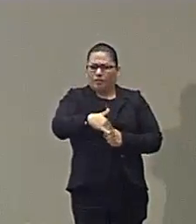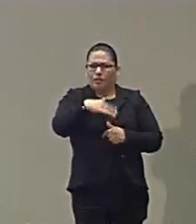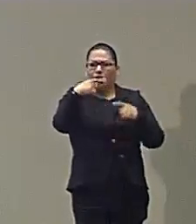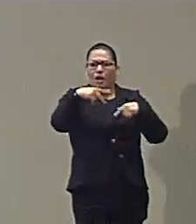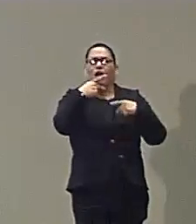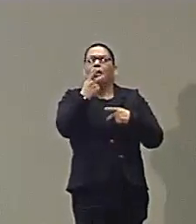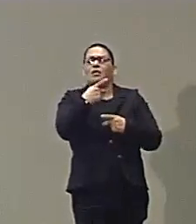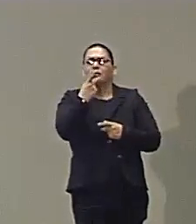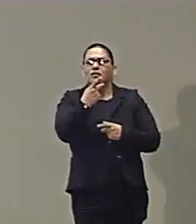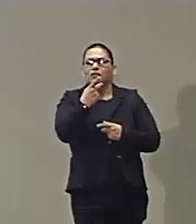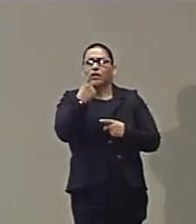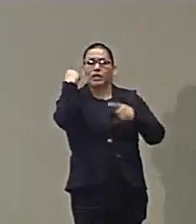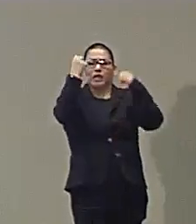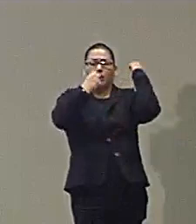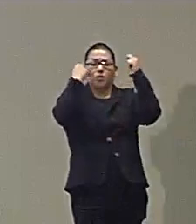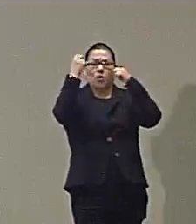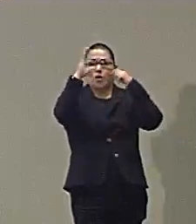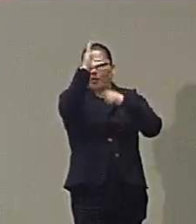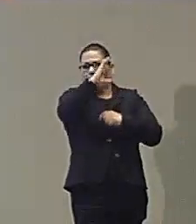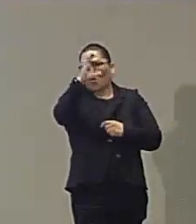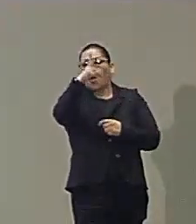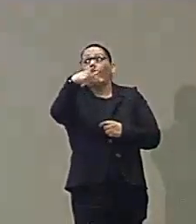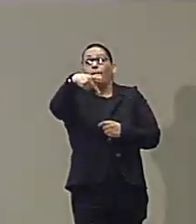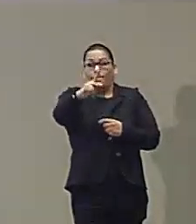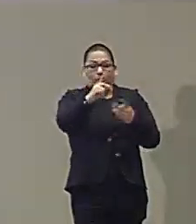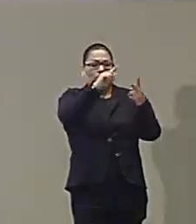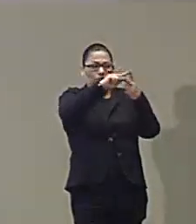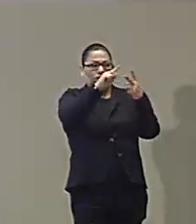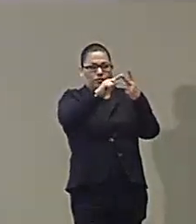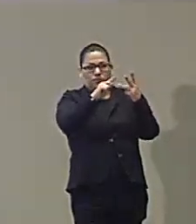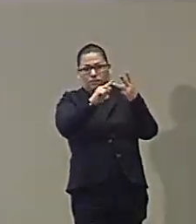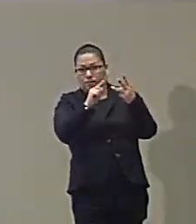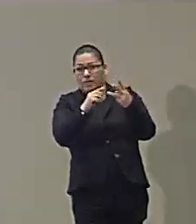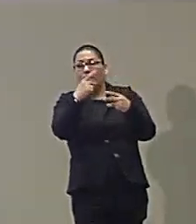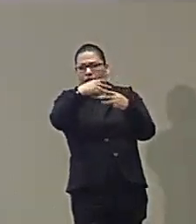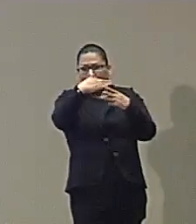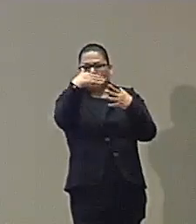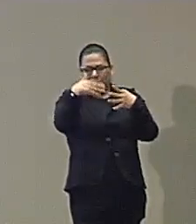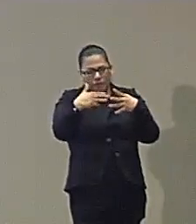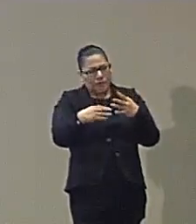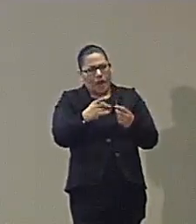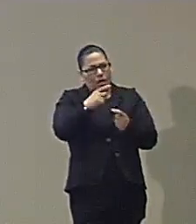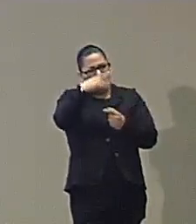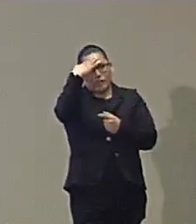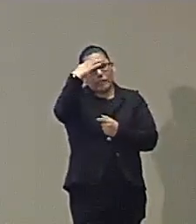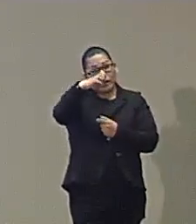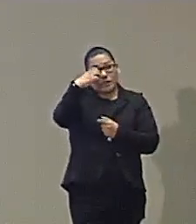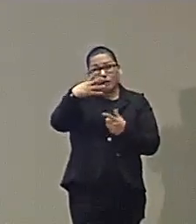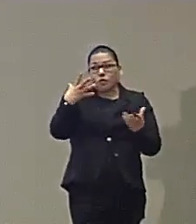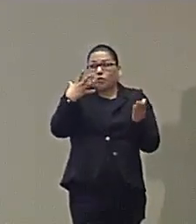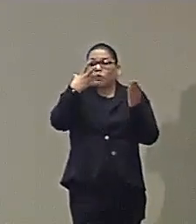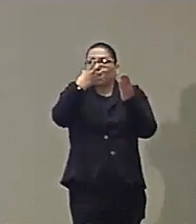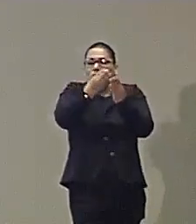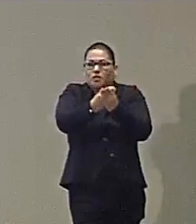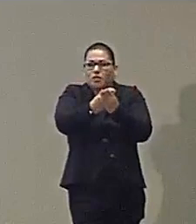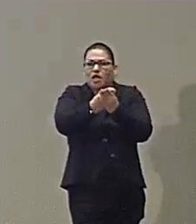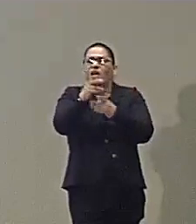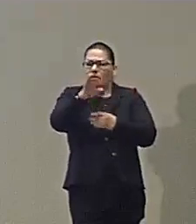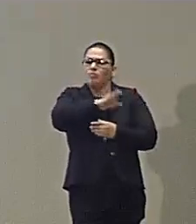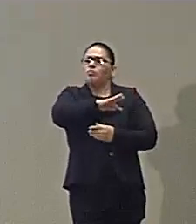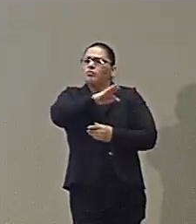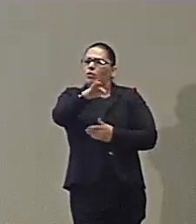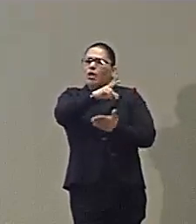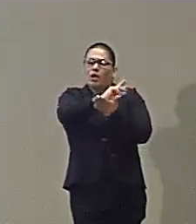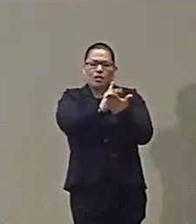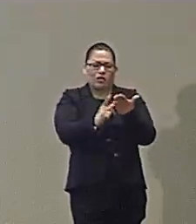hoy será del turismo cultural pero vale la pena que ya que tantos expertos estarán reunidos se puedan hacer